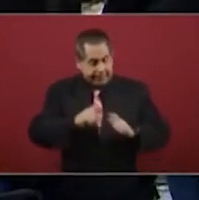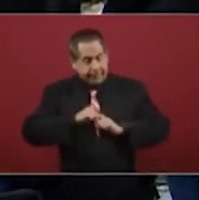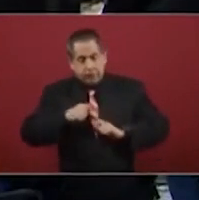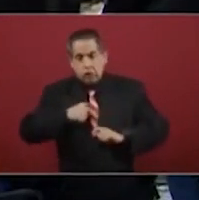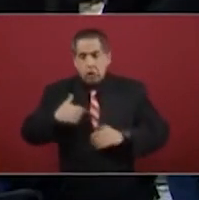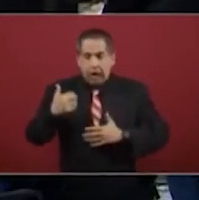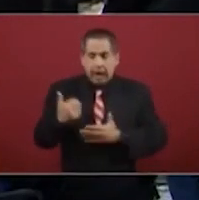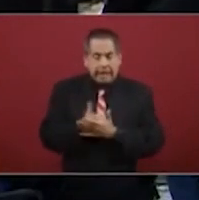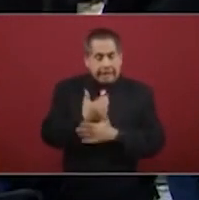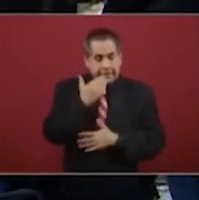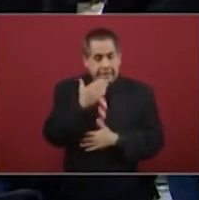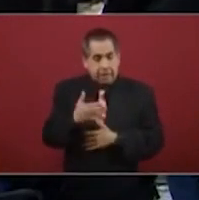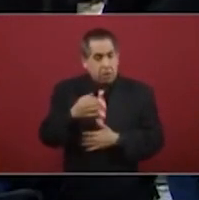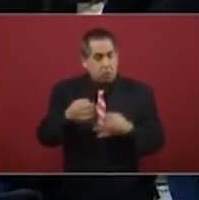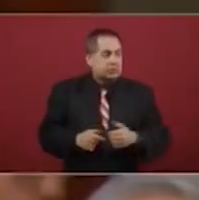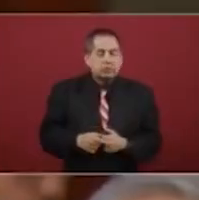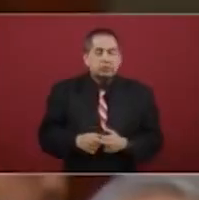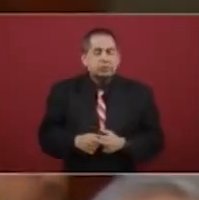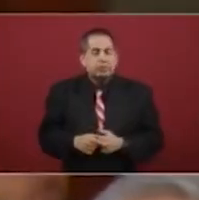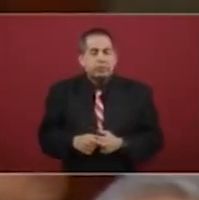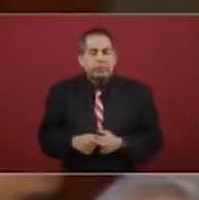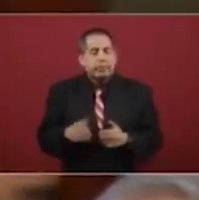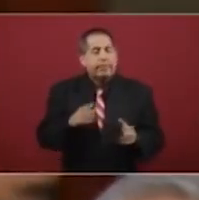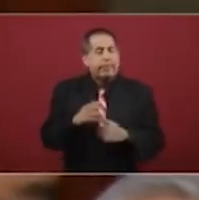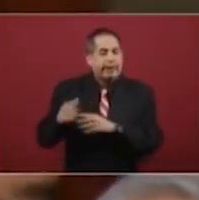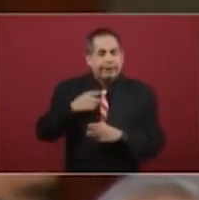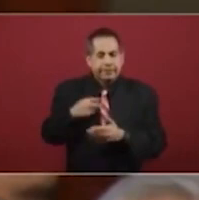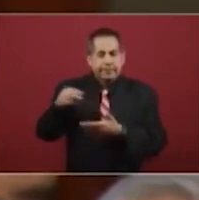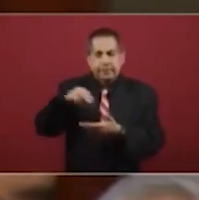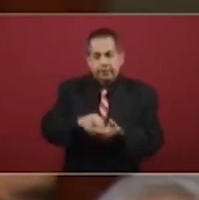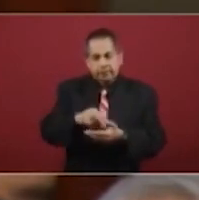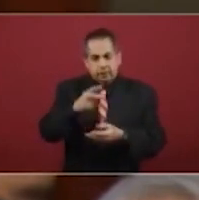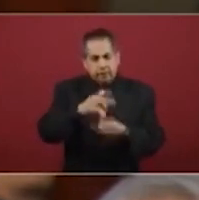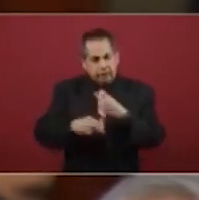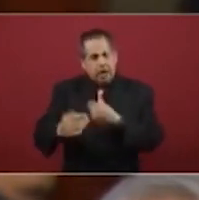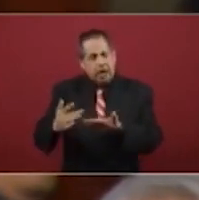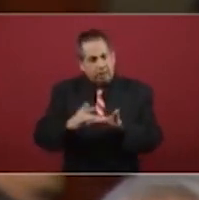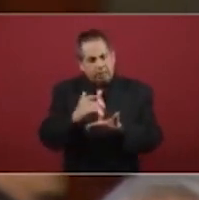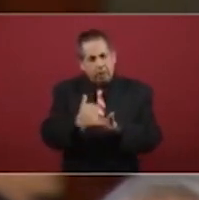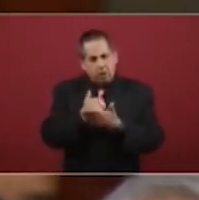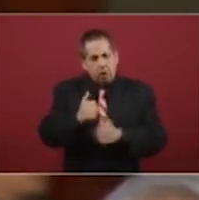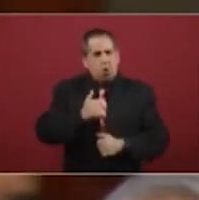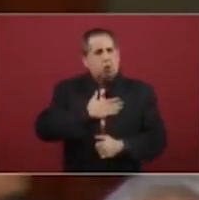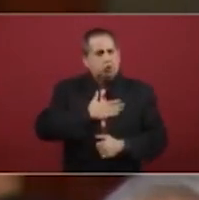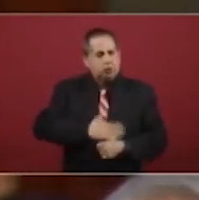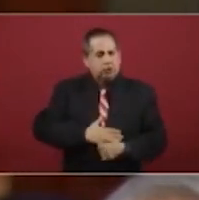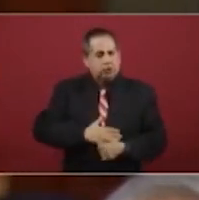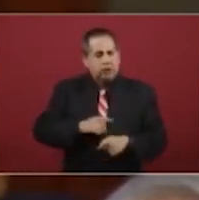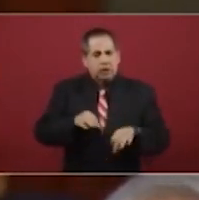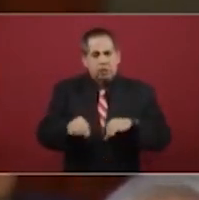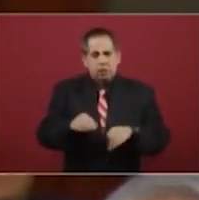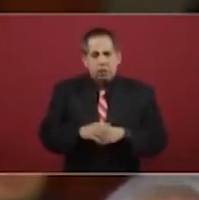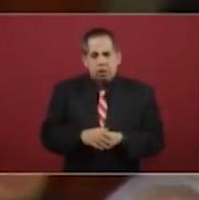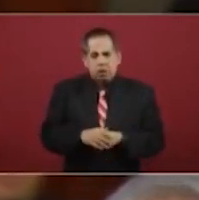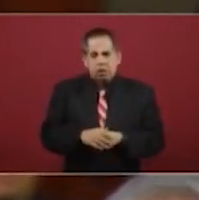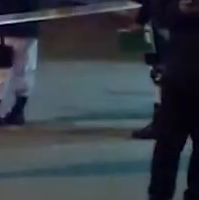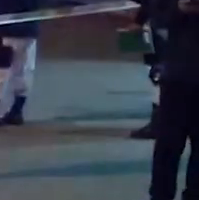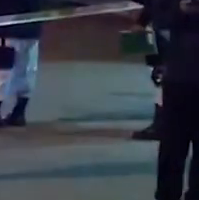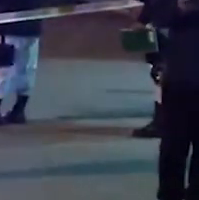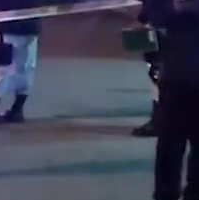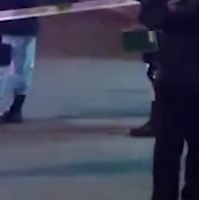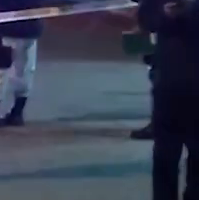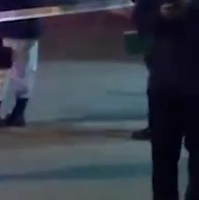presidente mexicano andrés manuel lópez obrador para pedirle apoyo ayuda y justicia laboral porque hasta temo por mi vida